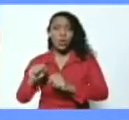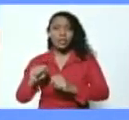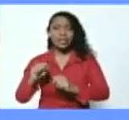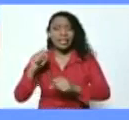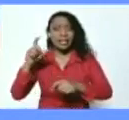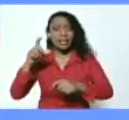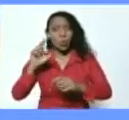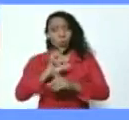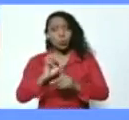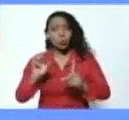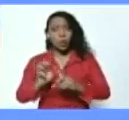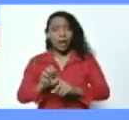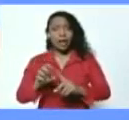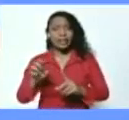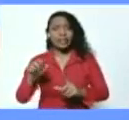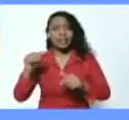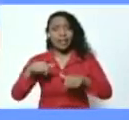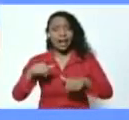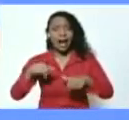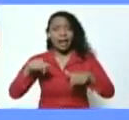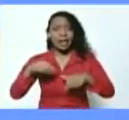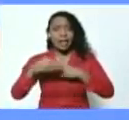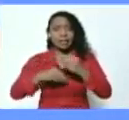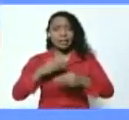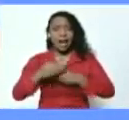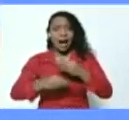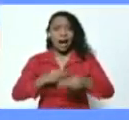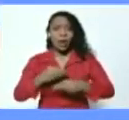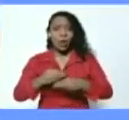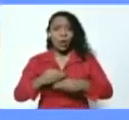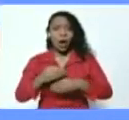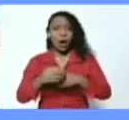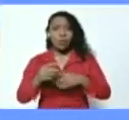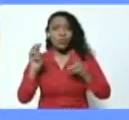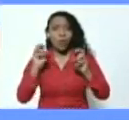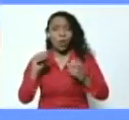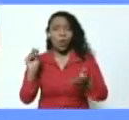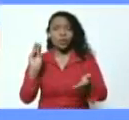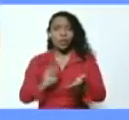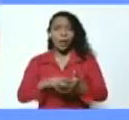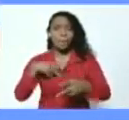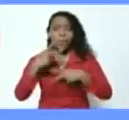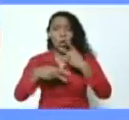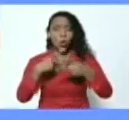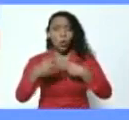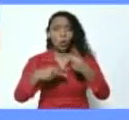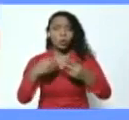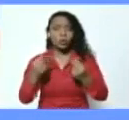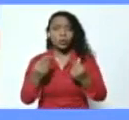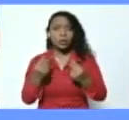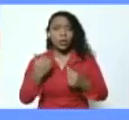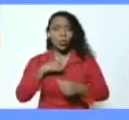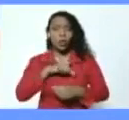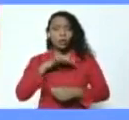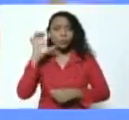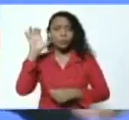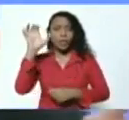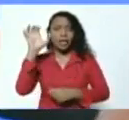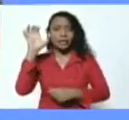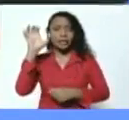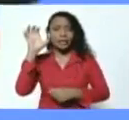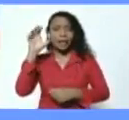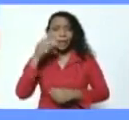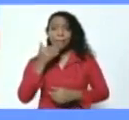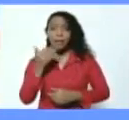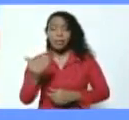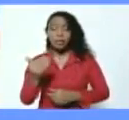lograron, con las traiciones que ejecutaron, tomar nuevamente el poder político, económico de nuestros países. Y